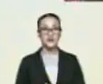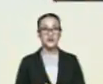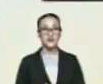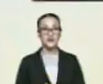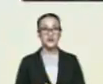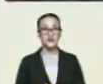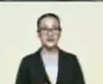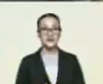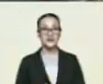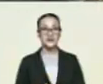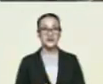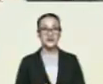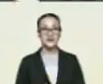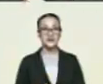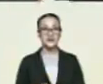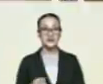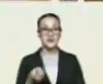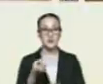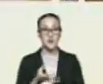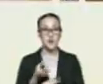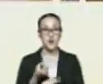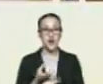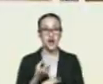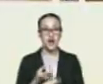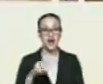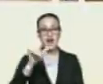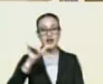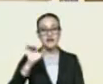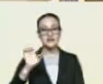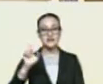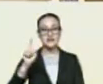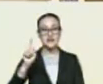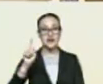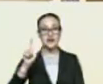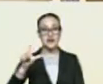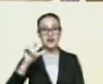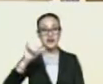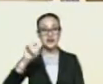del Estado Monaga, Yelixa Santaella,